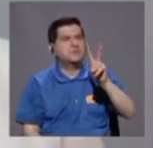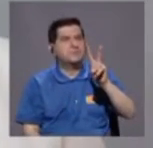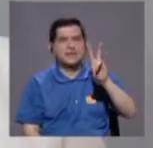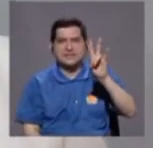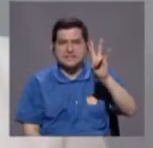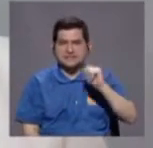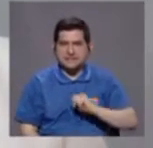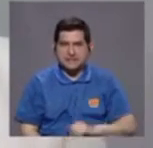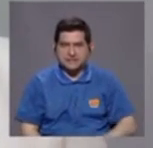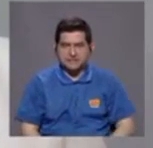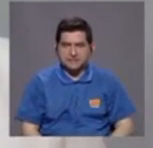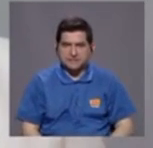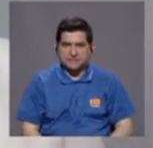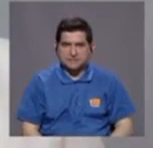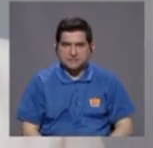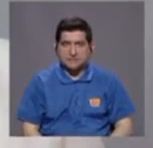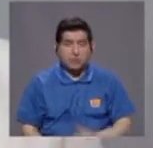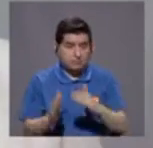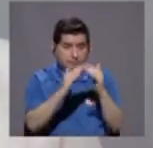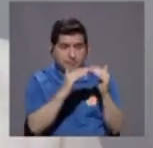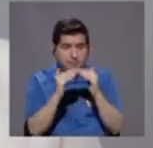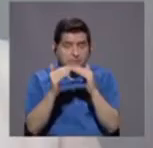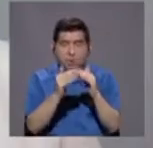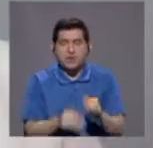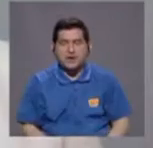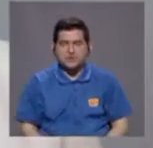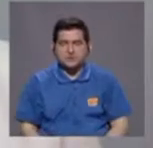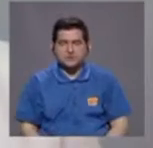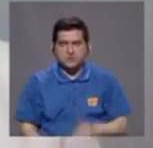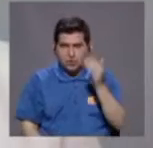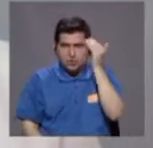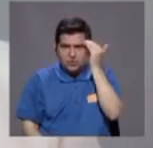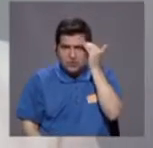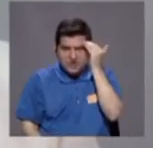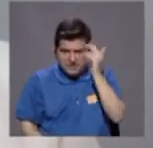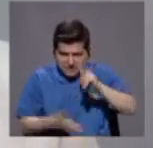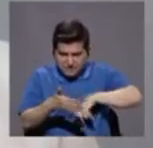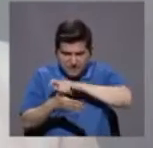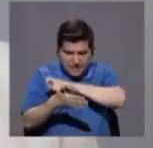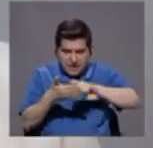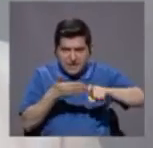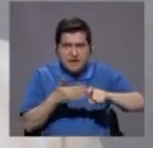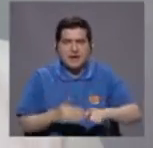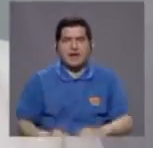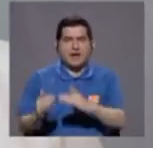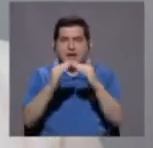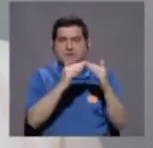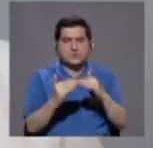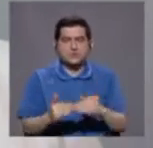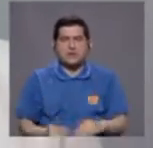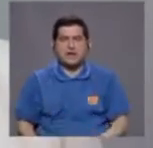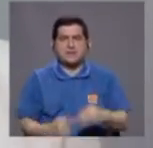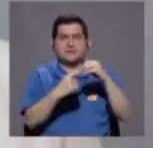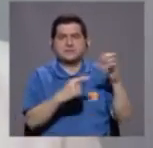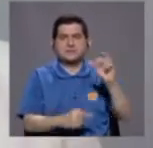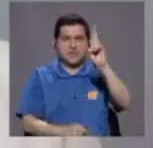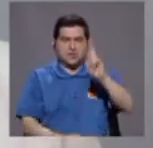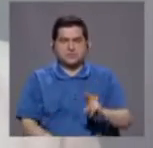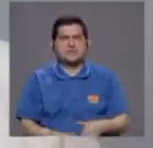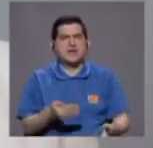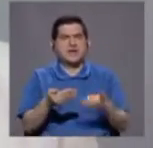1927, la población alfabetizada en las ciudades principales de Costa Rica anda alrededor